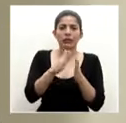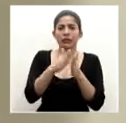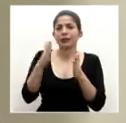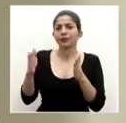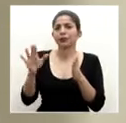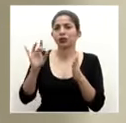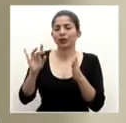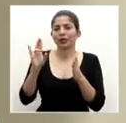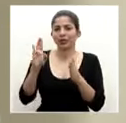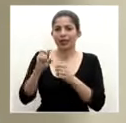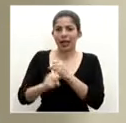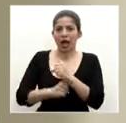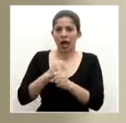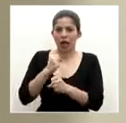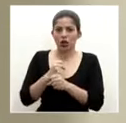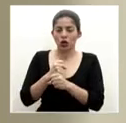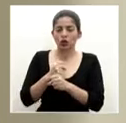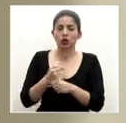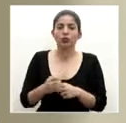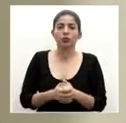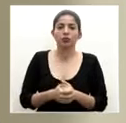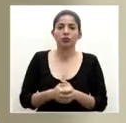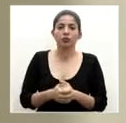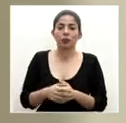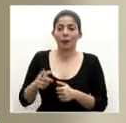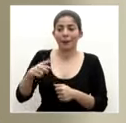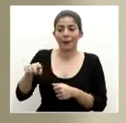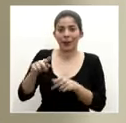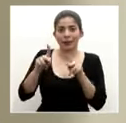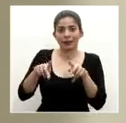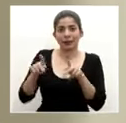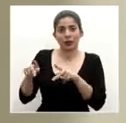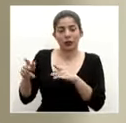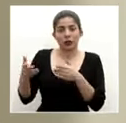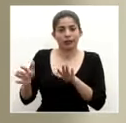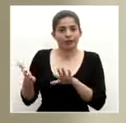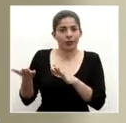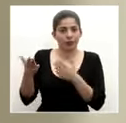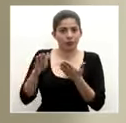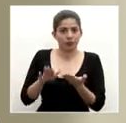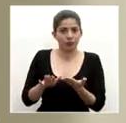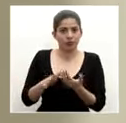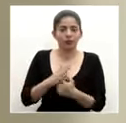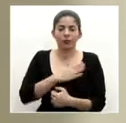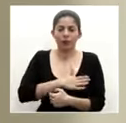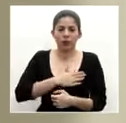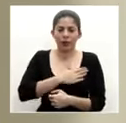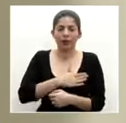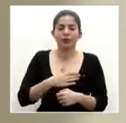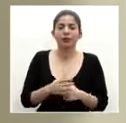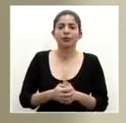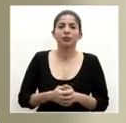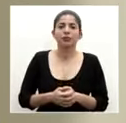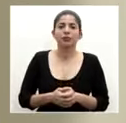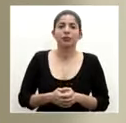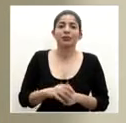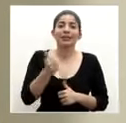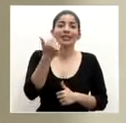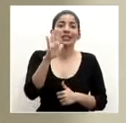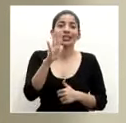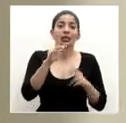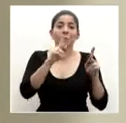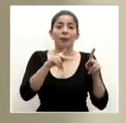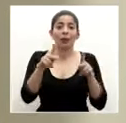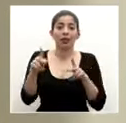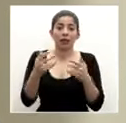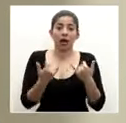los 87 años para estas personas fallecidas, muy lamentables. 15 personas se